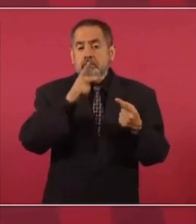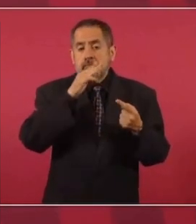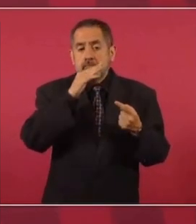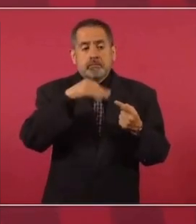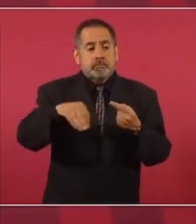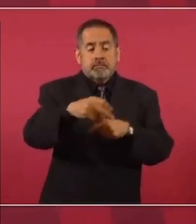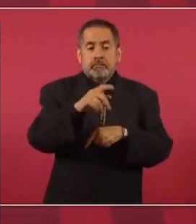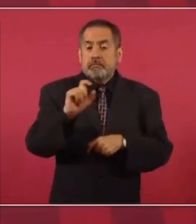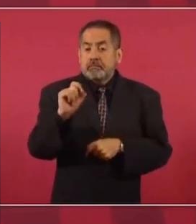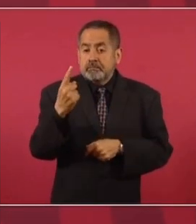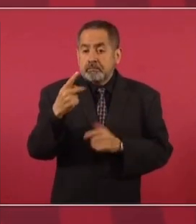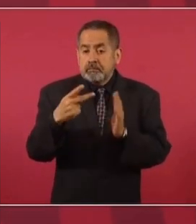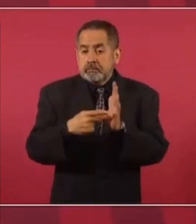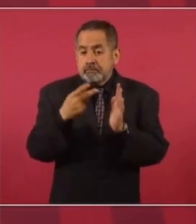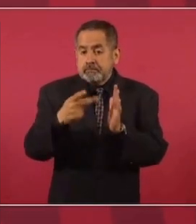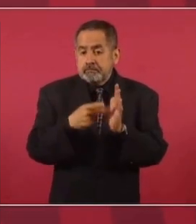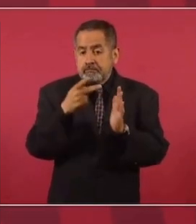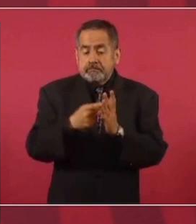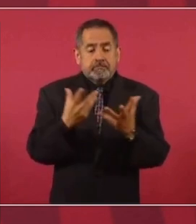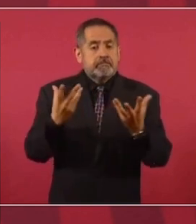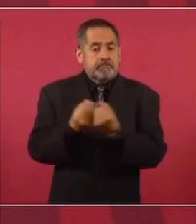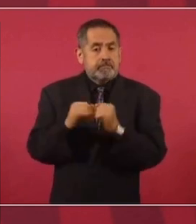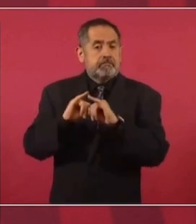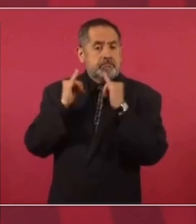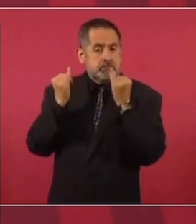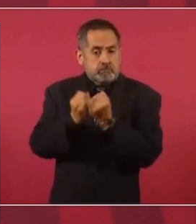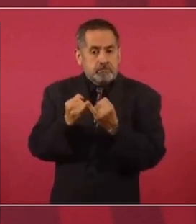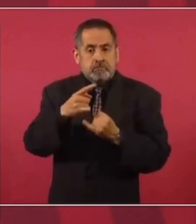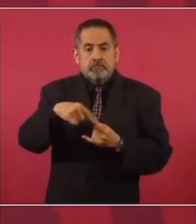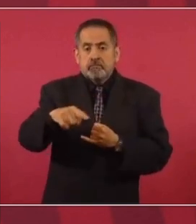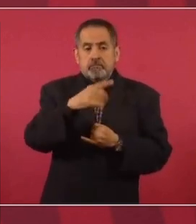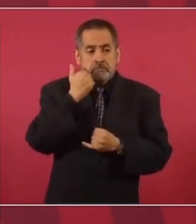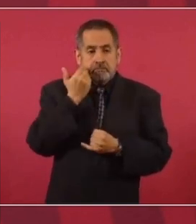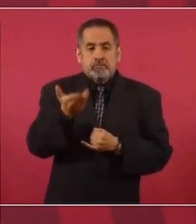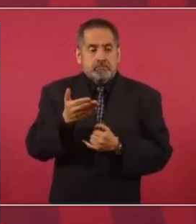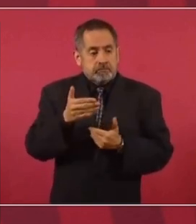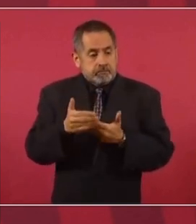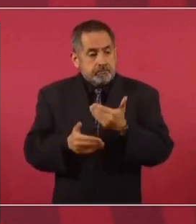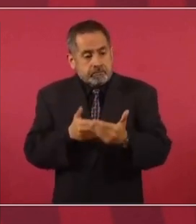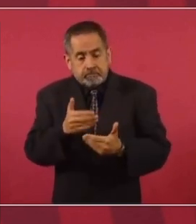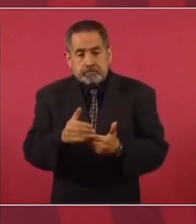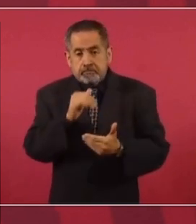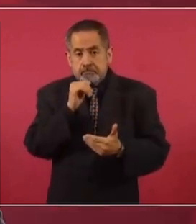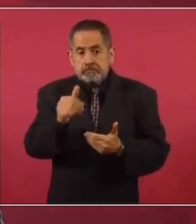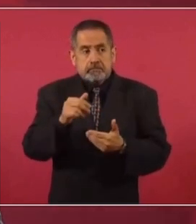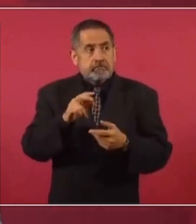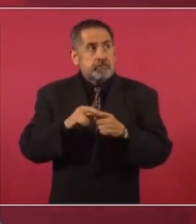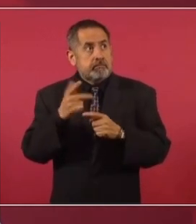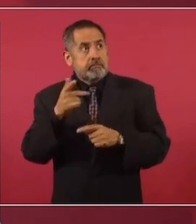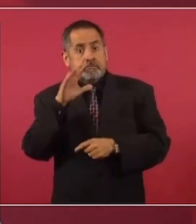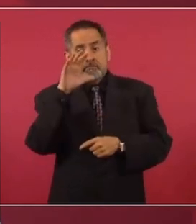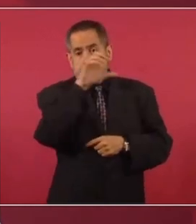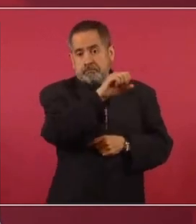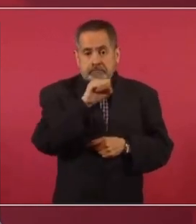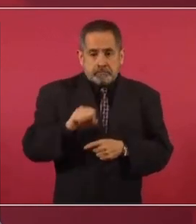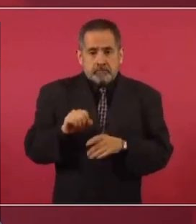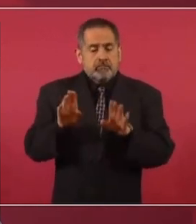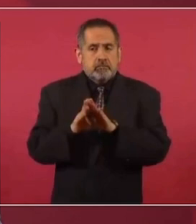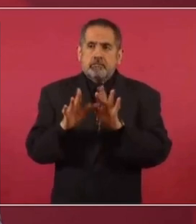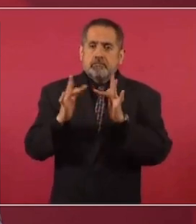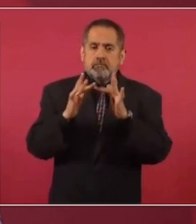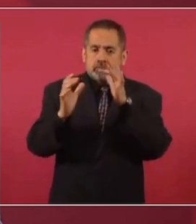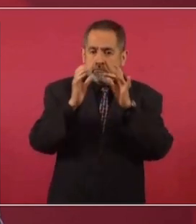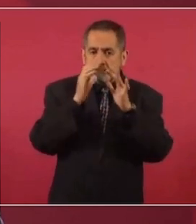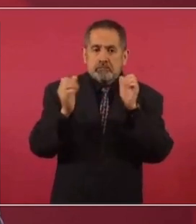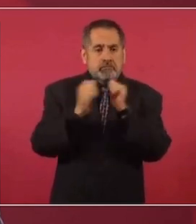21 ocasiones en las reuniones de la comisión solicitáramos que si no avanzaba el tema de la extradición se buscara establecer una comunicación